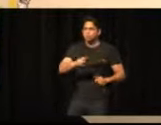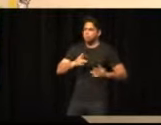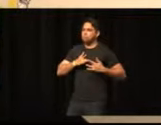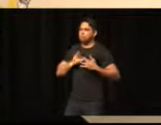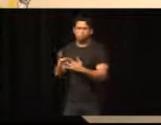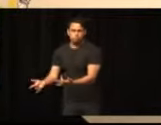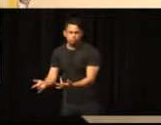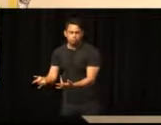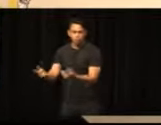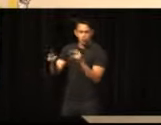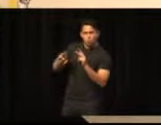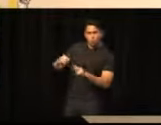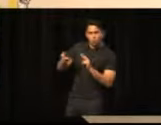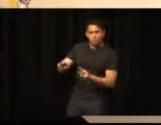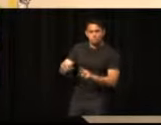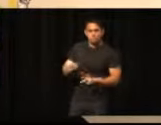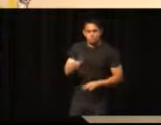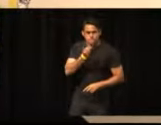esa nueva visión o